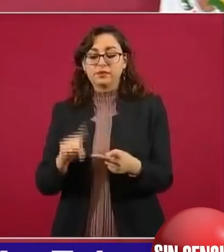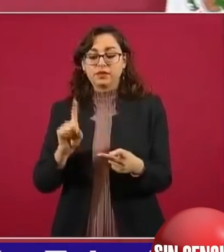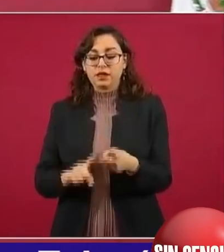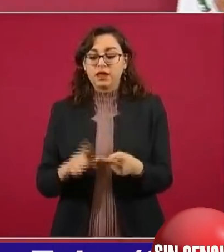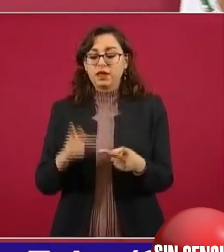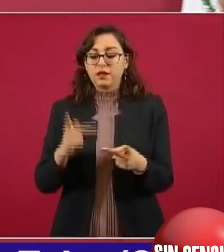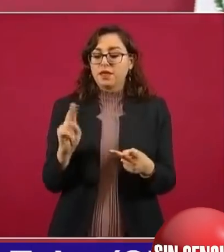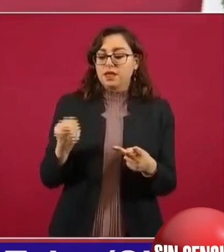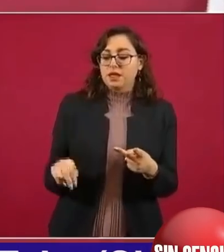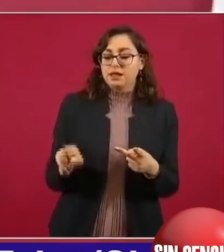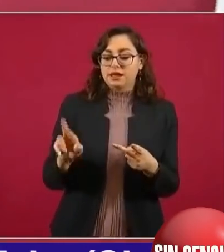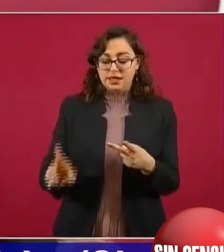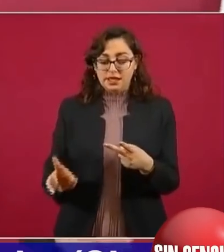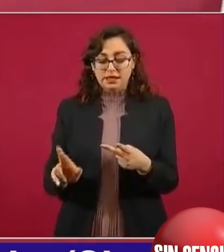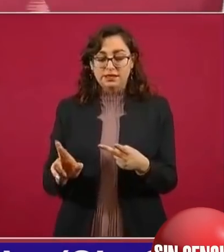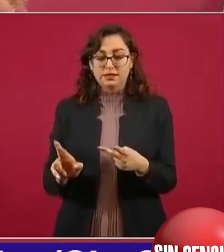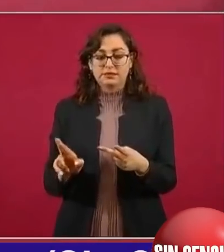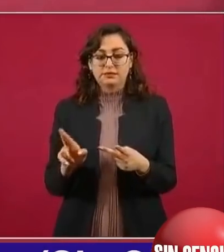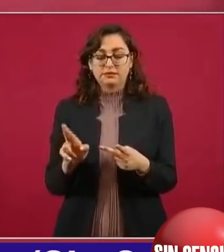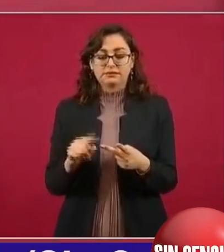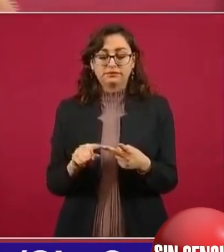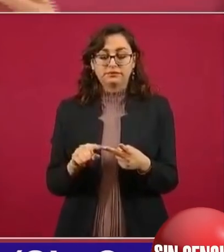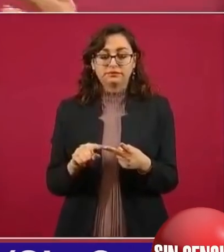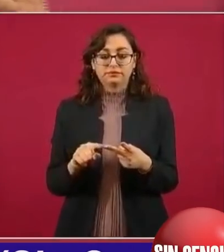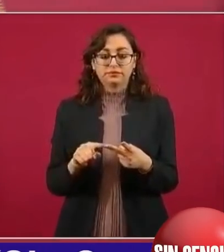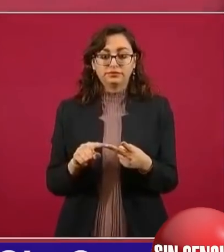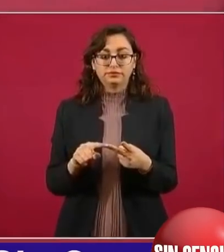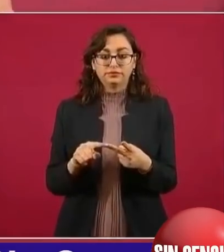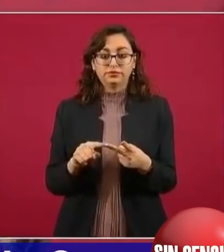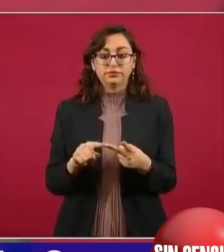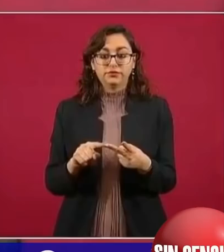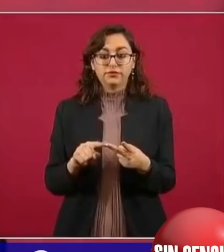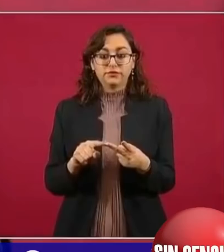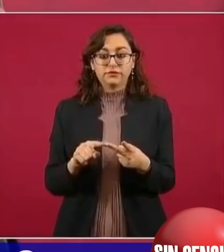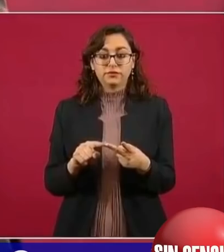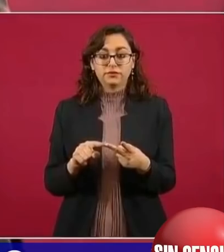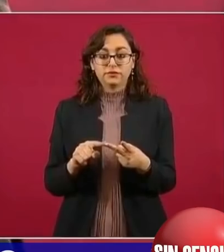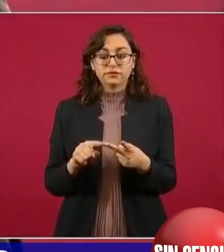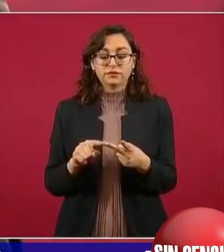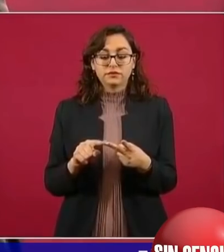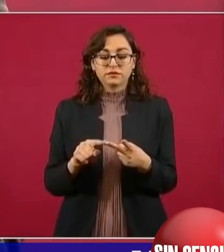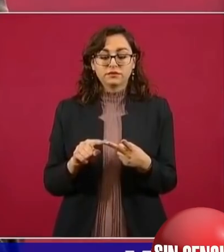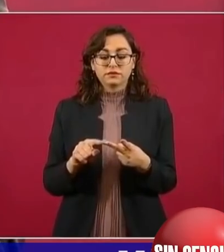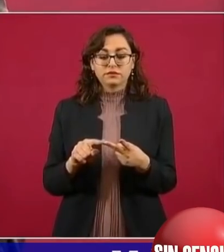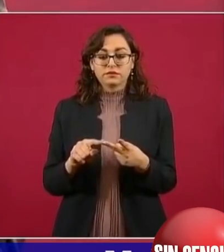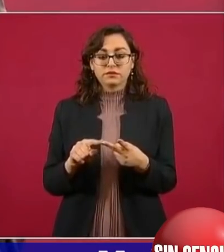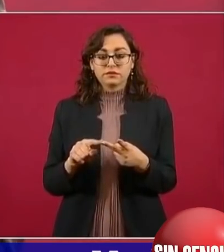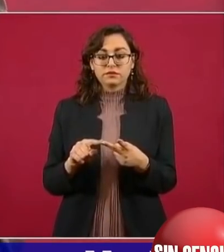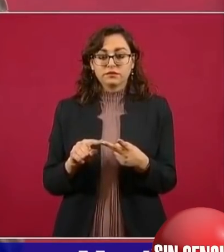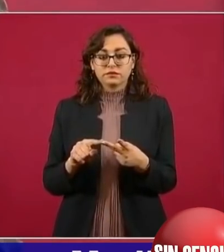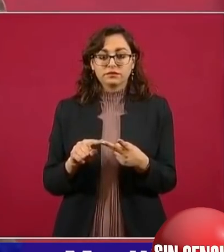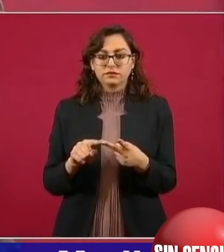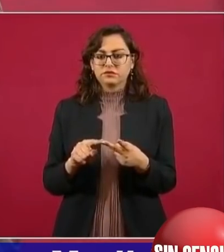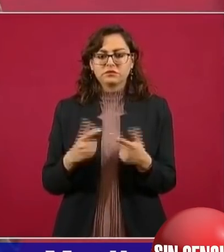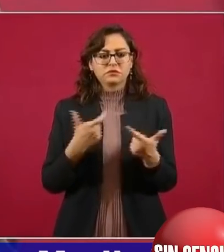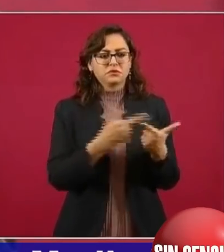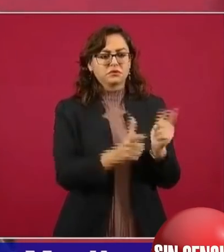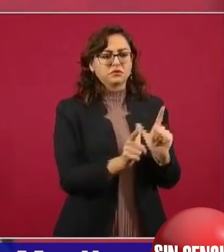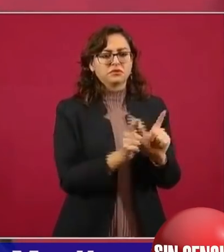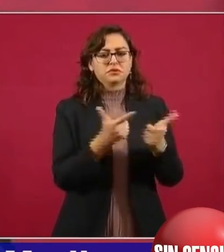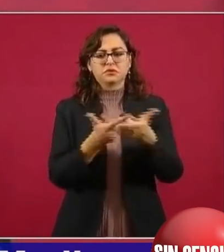Partido Nacional Revolucionario, que agrupa todos los